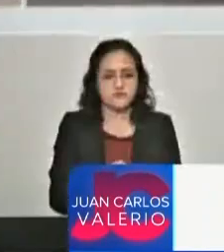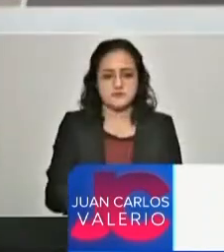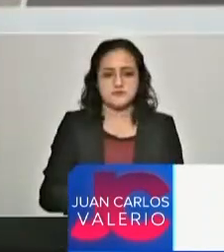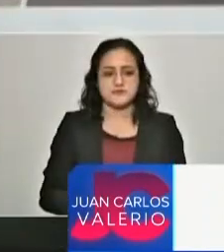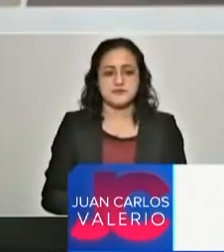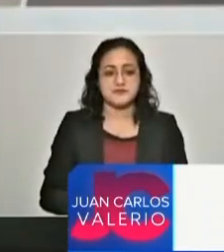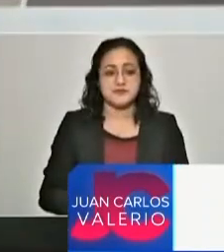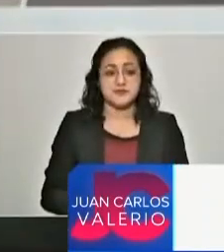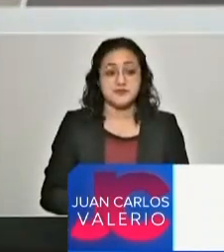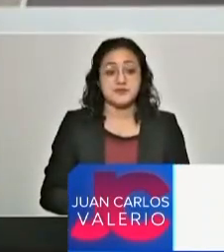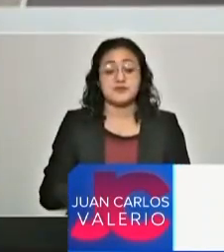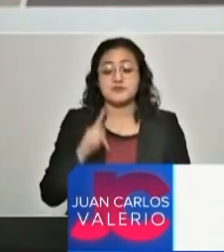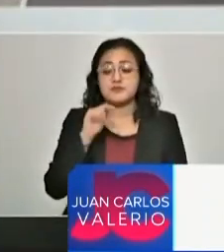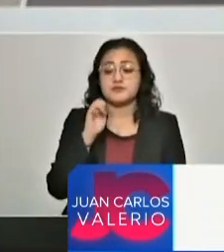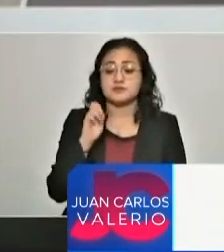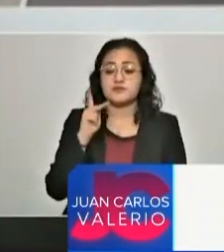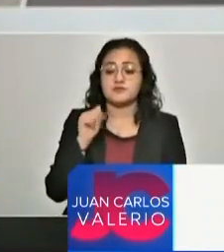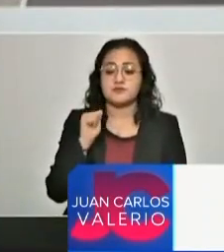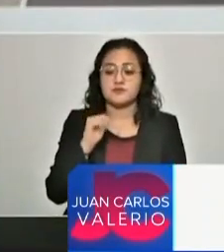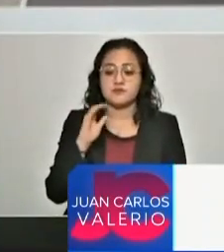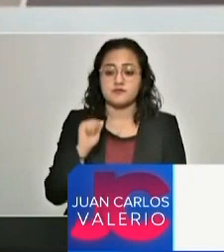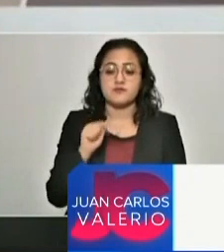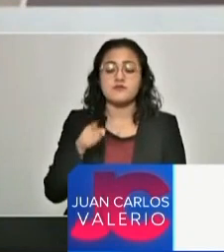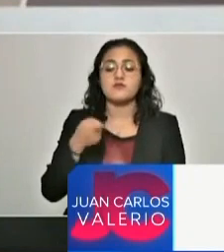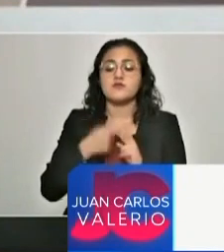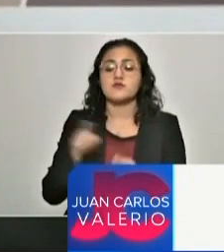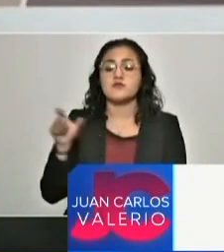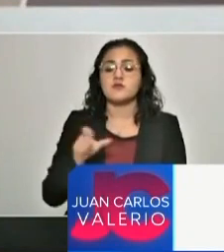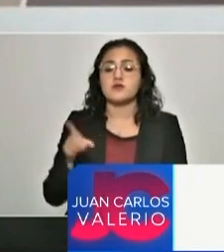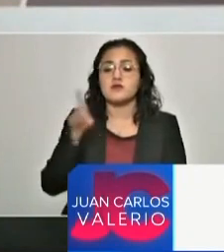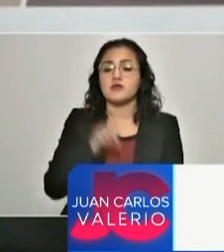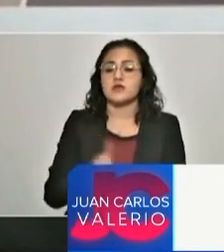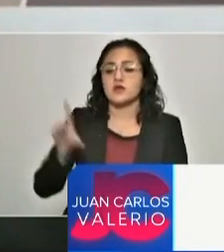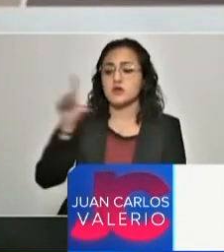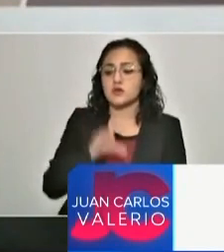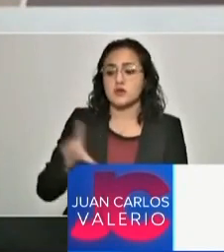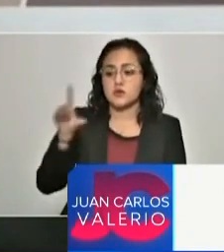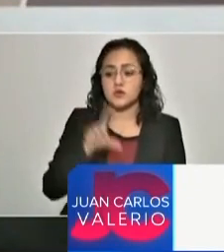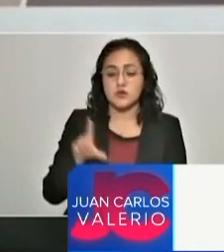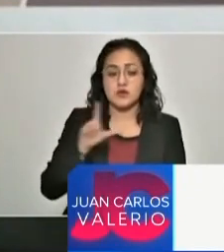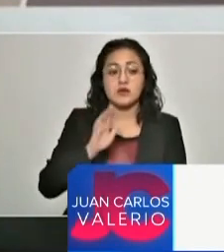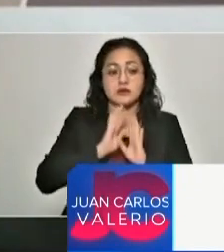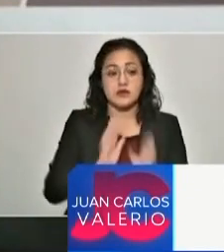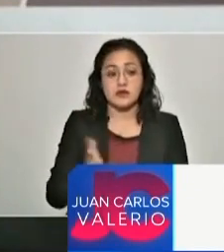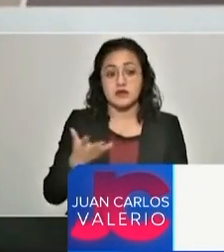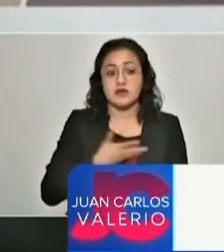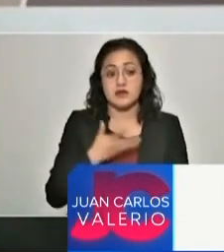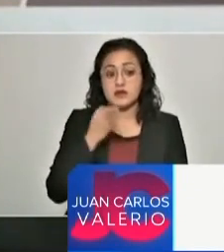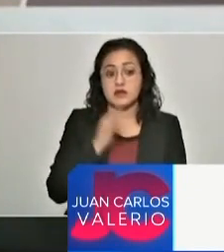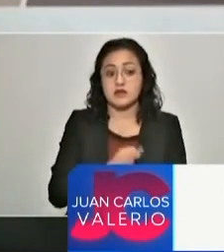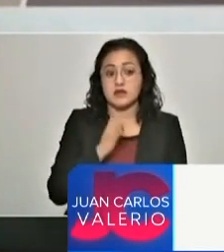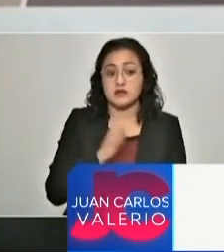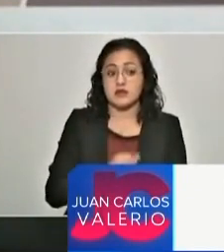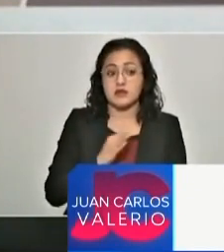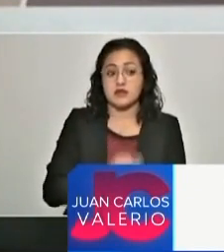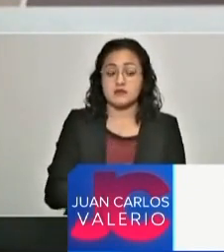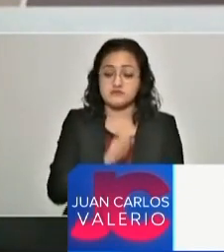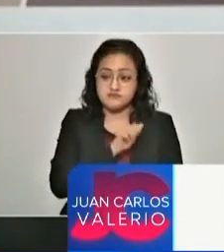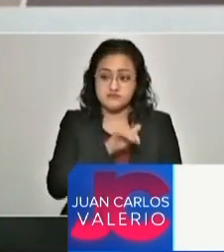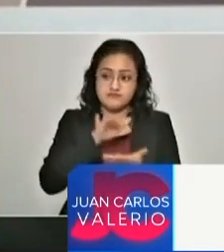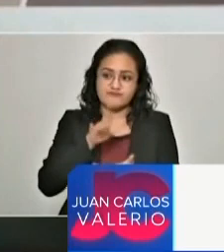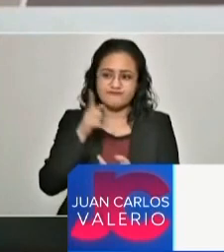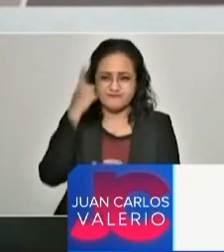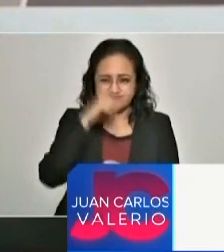y de tepeaca e iniciaríamos a partir del día lunes hoy ya recibimos ya mandamos los termo kings